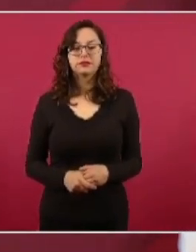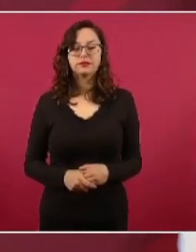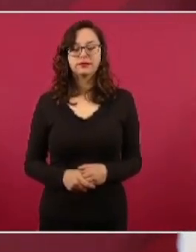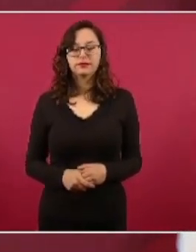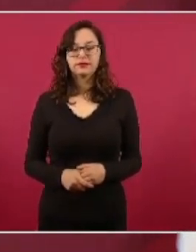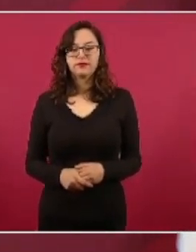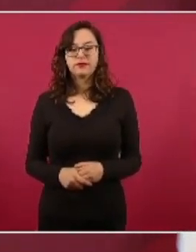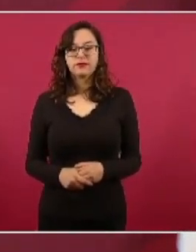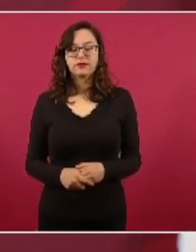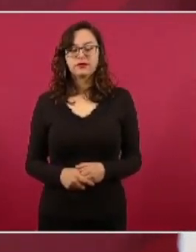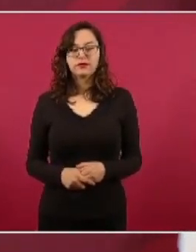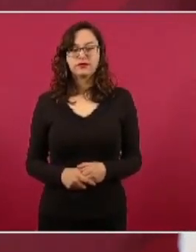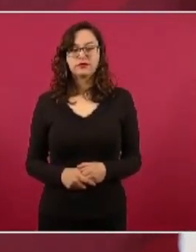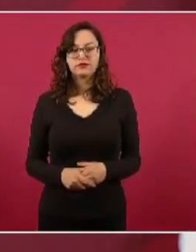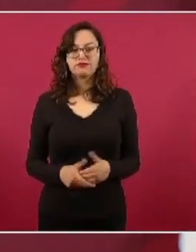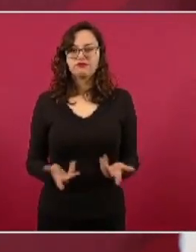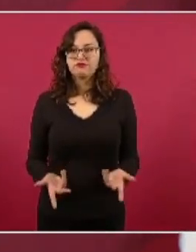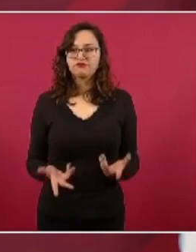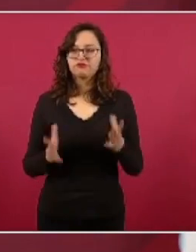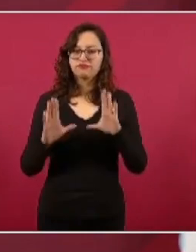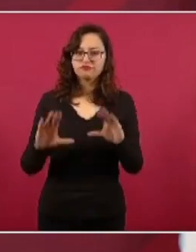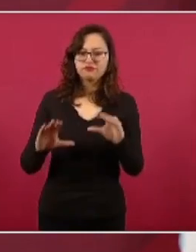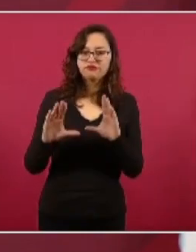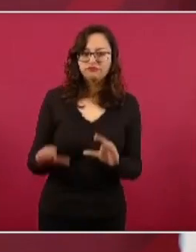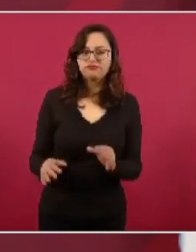formación adecuada,